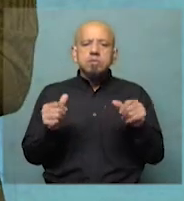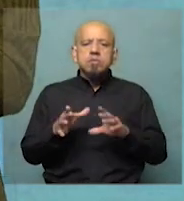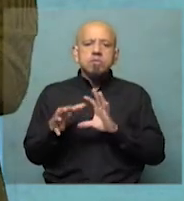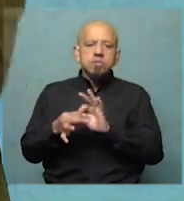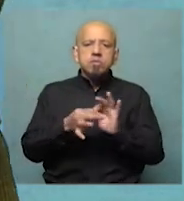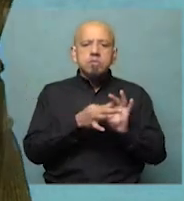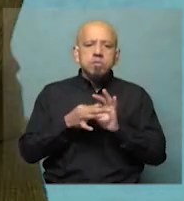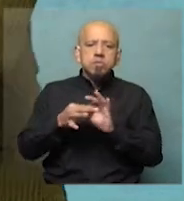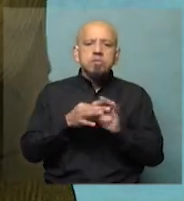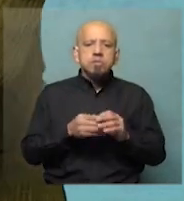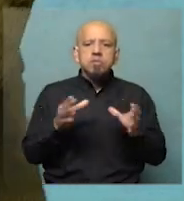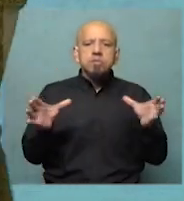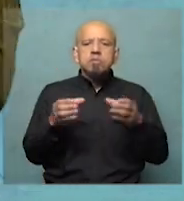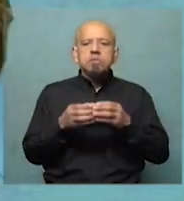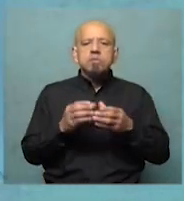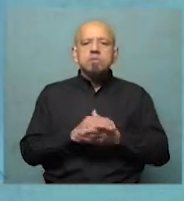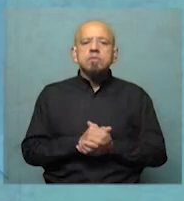cómo se genera la comunidad.